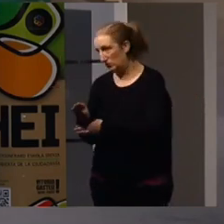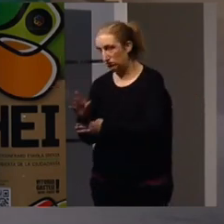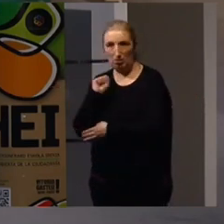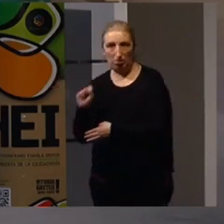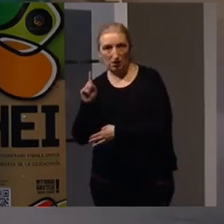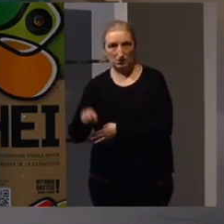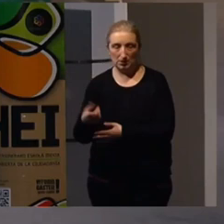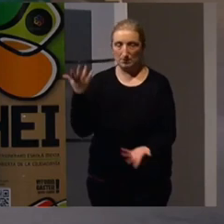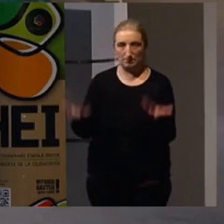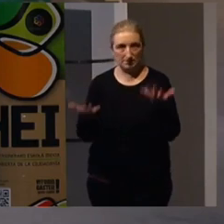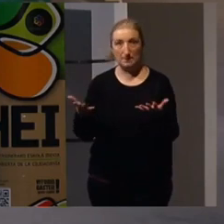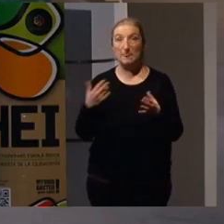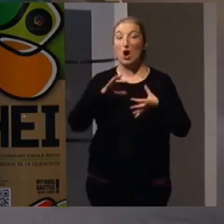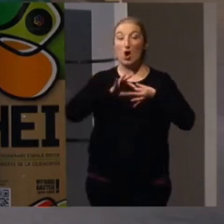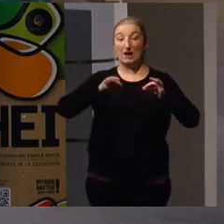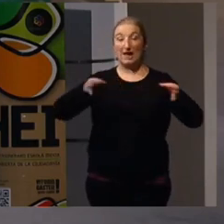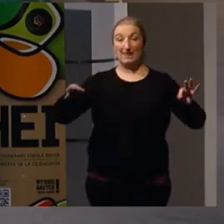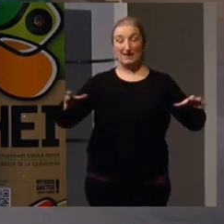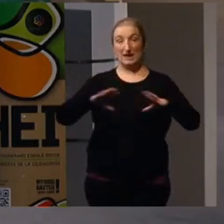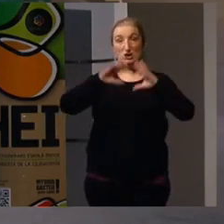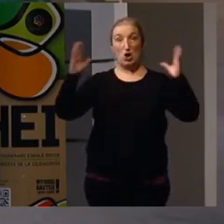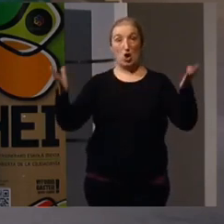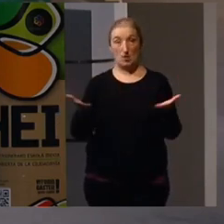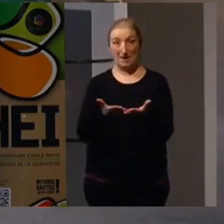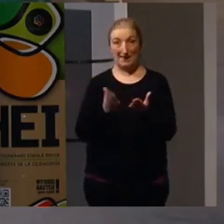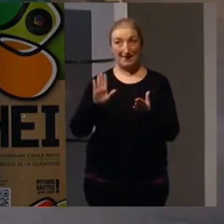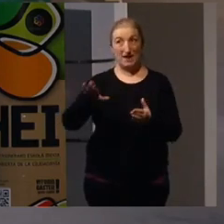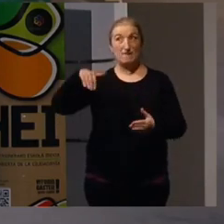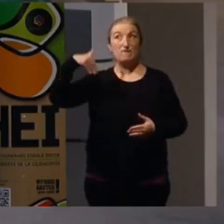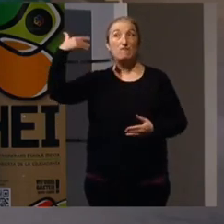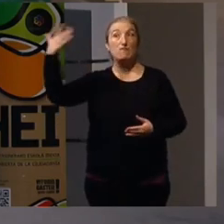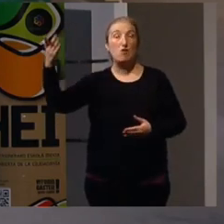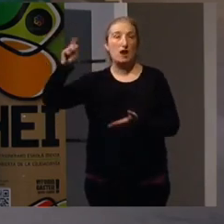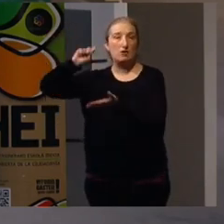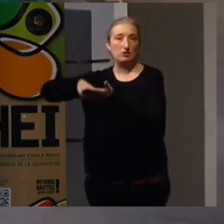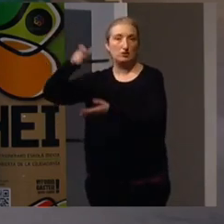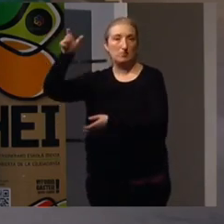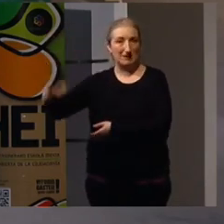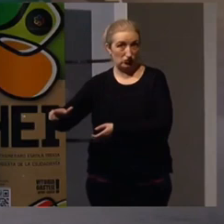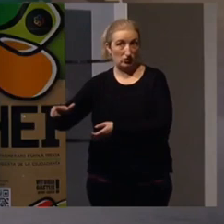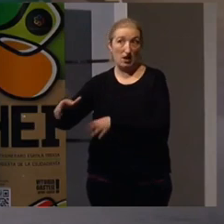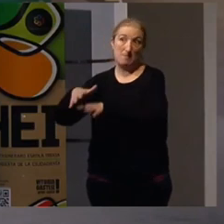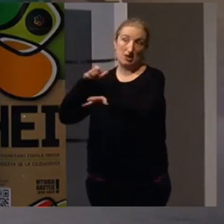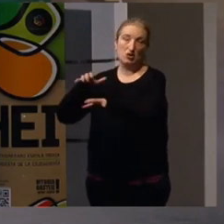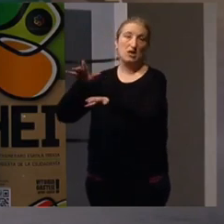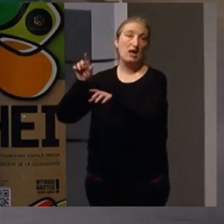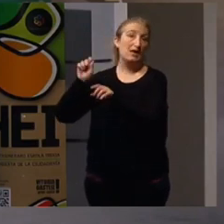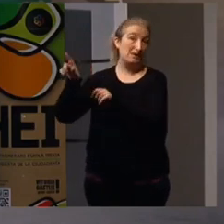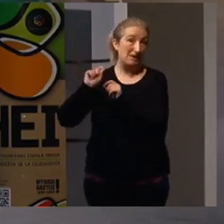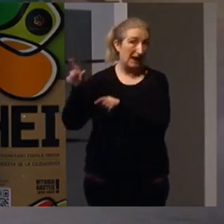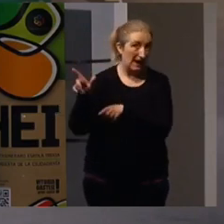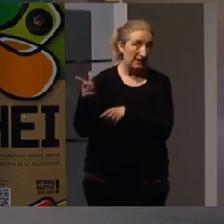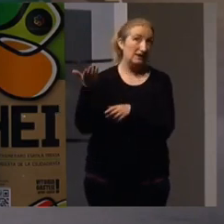otro, o con esto que se llaman las cadenas globales de cuidado, de externalizarle ese trabajo a poblaciones generalmente migrantes o a